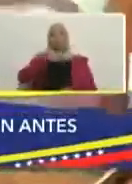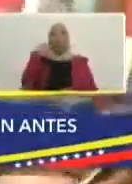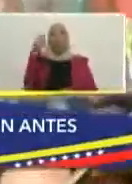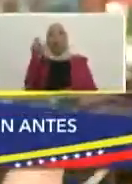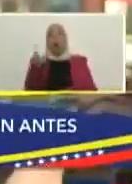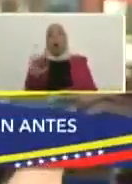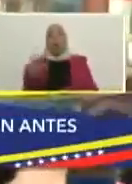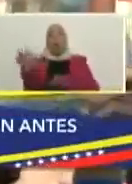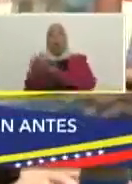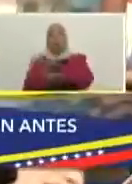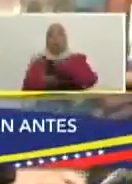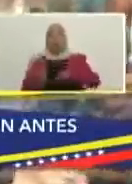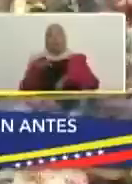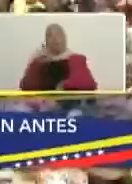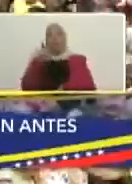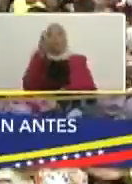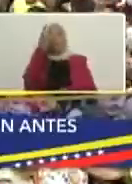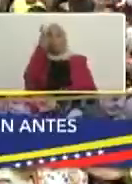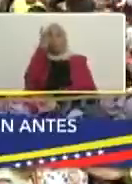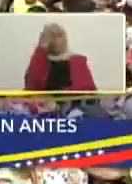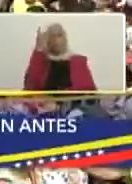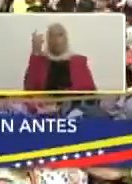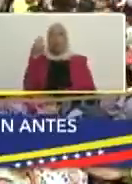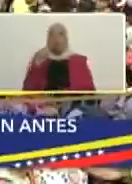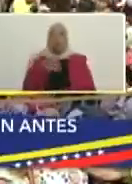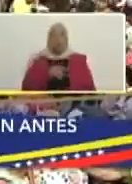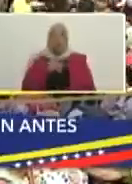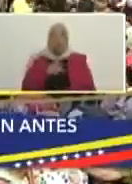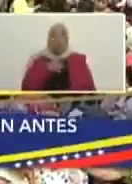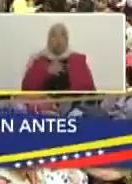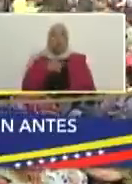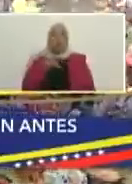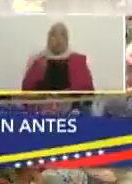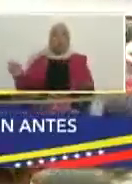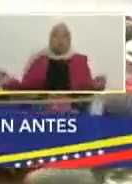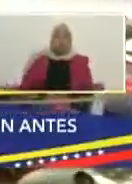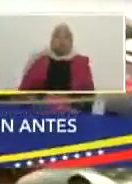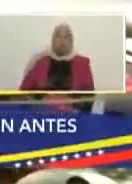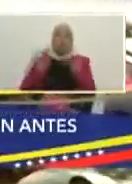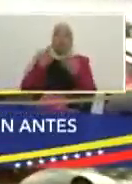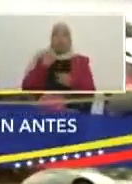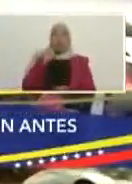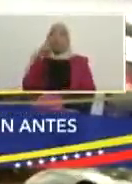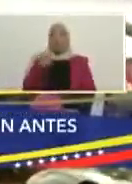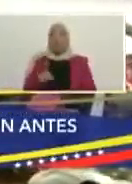aquel 4 de febrero de dolor y esperanza. Y dijo aquí,